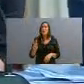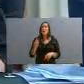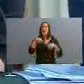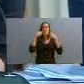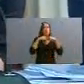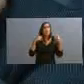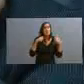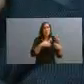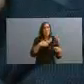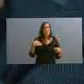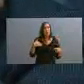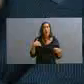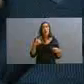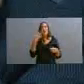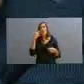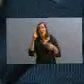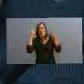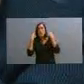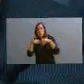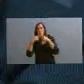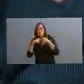abuelas, después de tantos años,